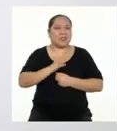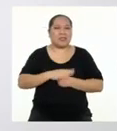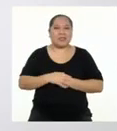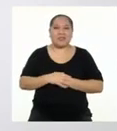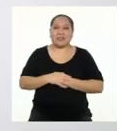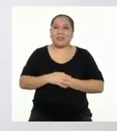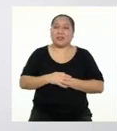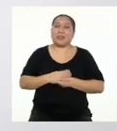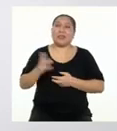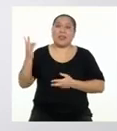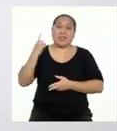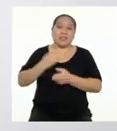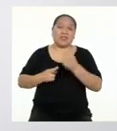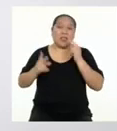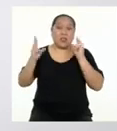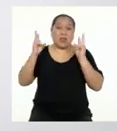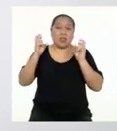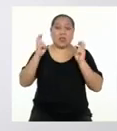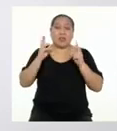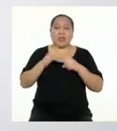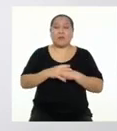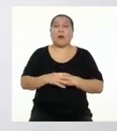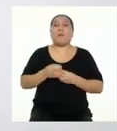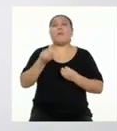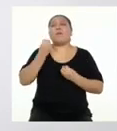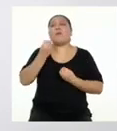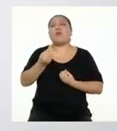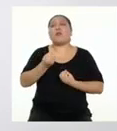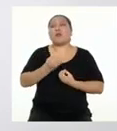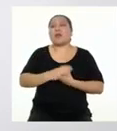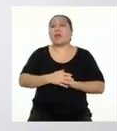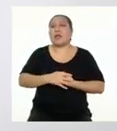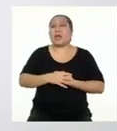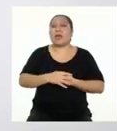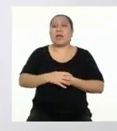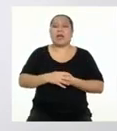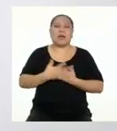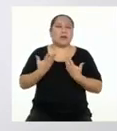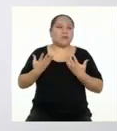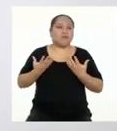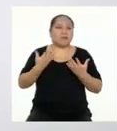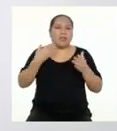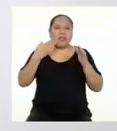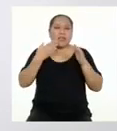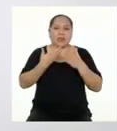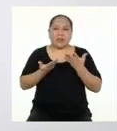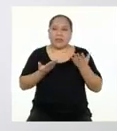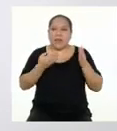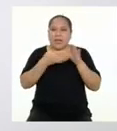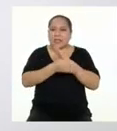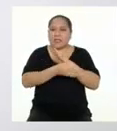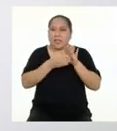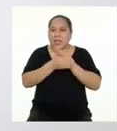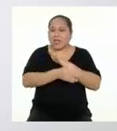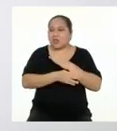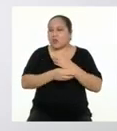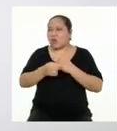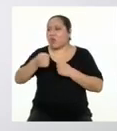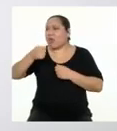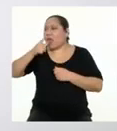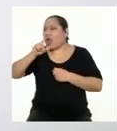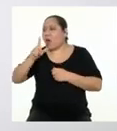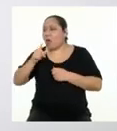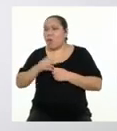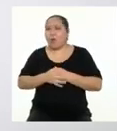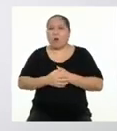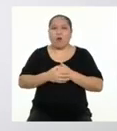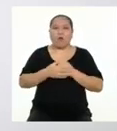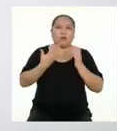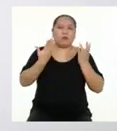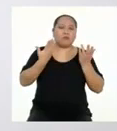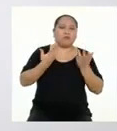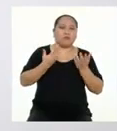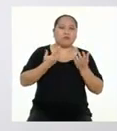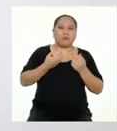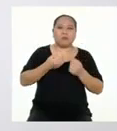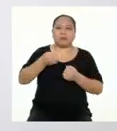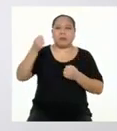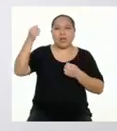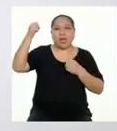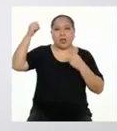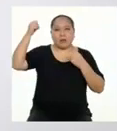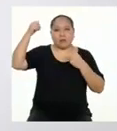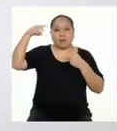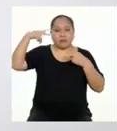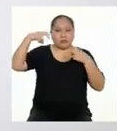Ahora, volviendo al tema de por qué el acceso a recursos como el agua potable o la energía eléctrica cuestan, quisiera